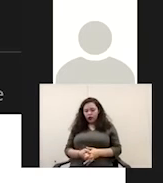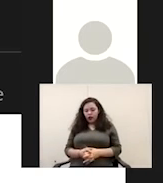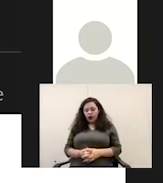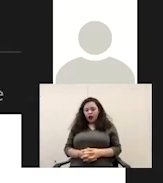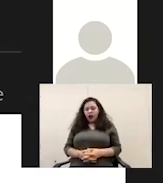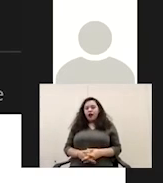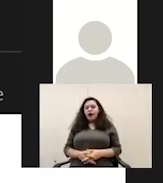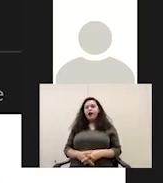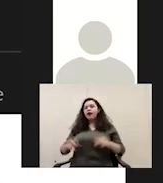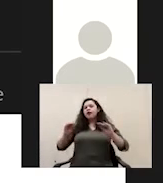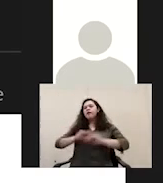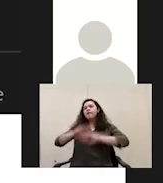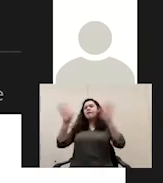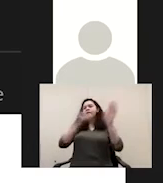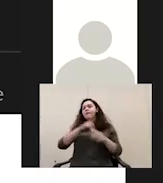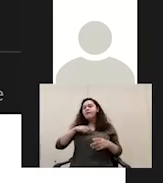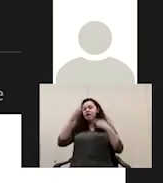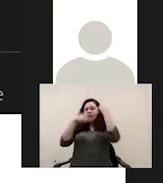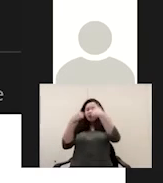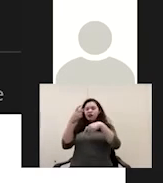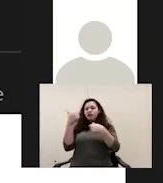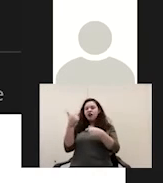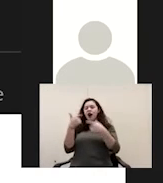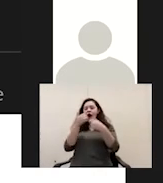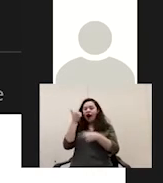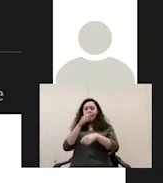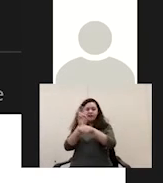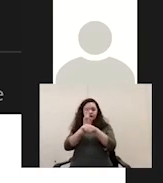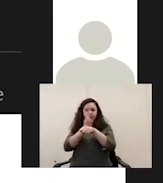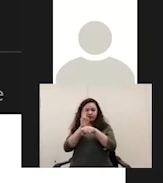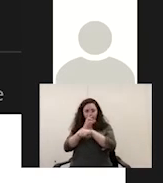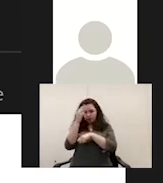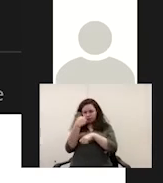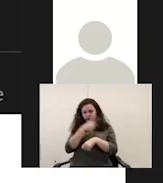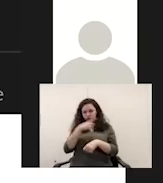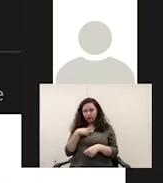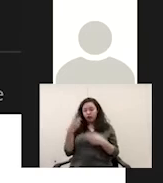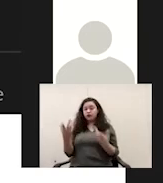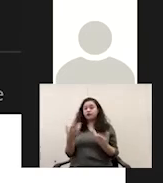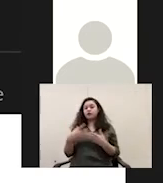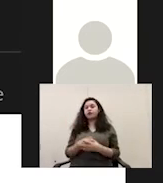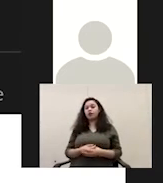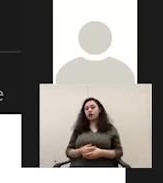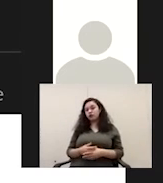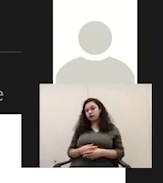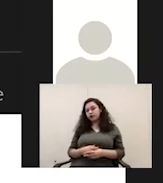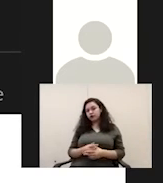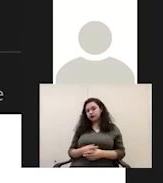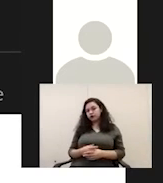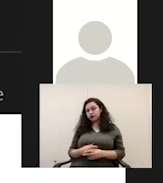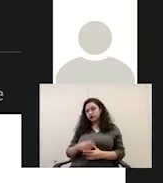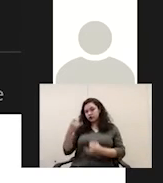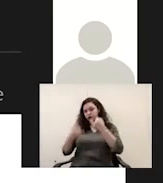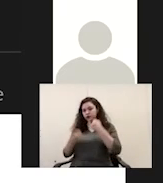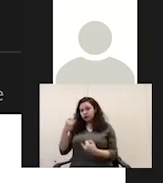obviamente se tiene que tener en observación al resto de los alumnos. Entonces, se puede llamar a Locatel o se puede llamar a la jurisdicción para